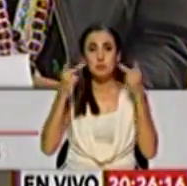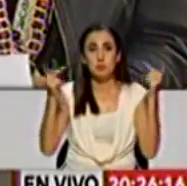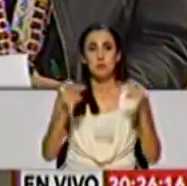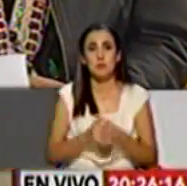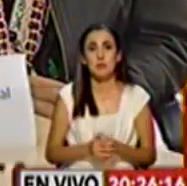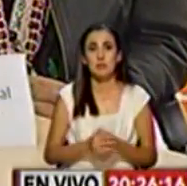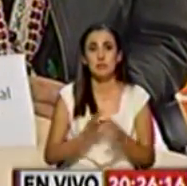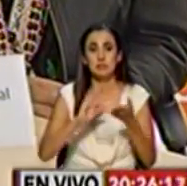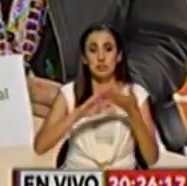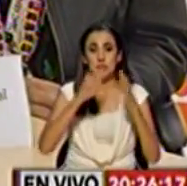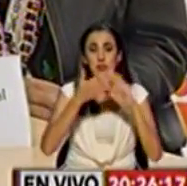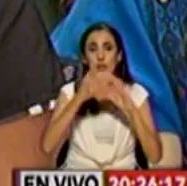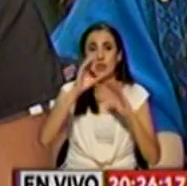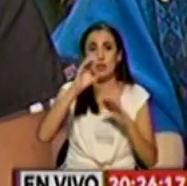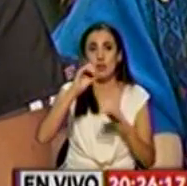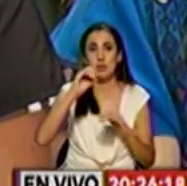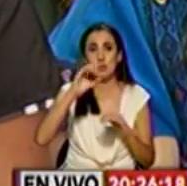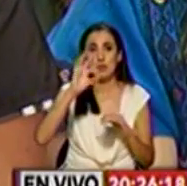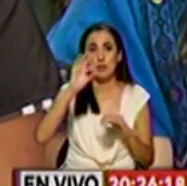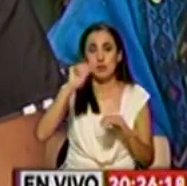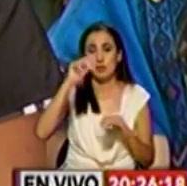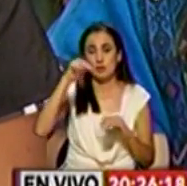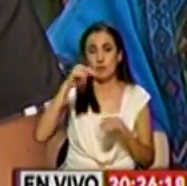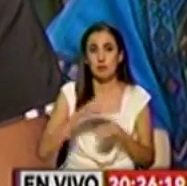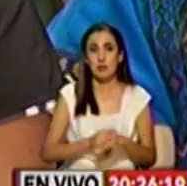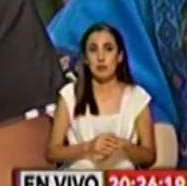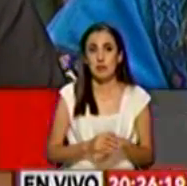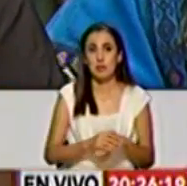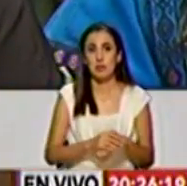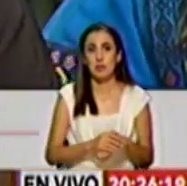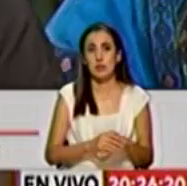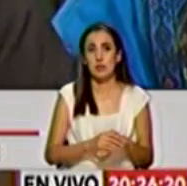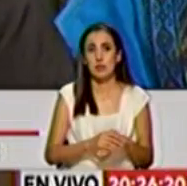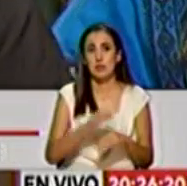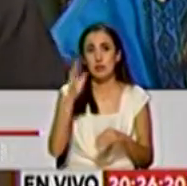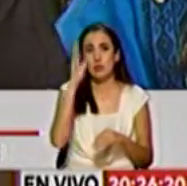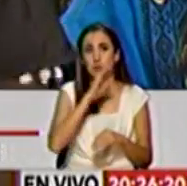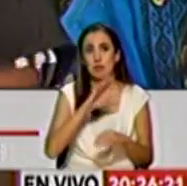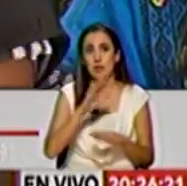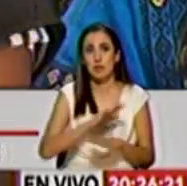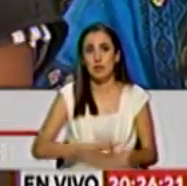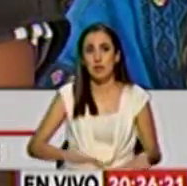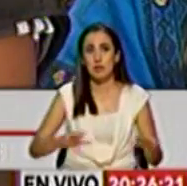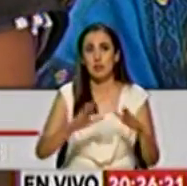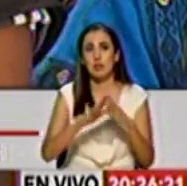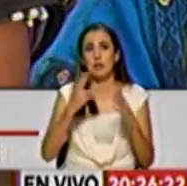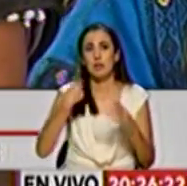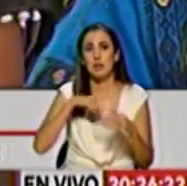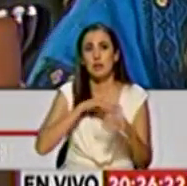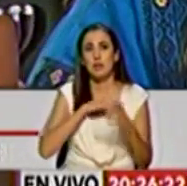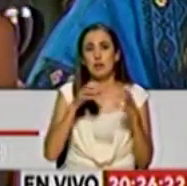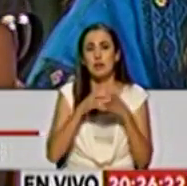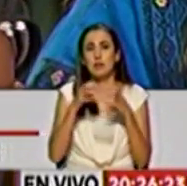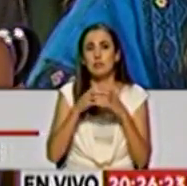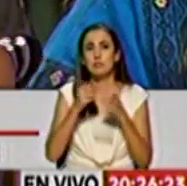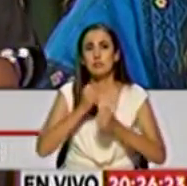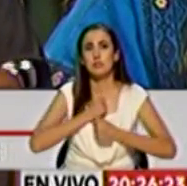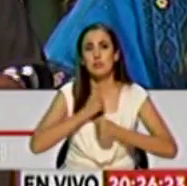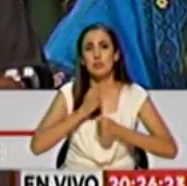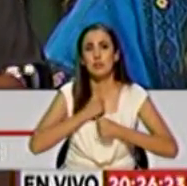pueblo Cofán celebró el triunfo. No dejaremos de luchar para proteger nuestro territorio, nuestro